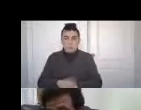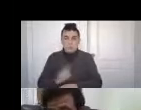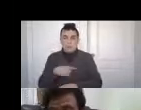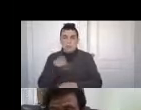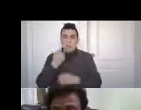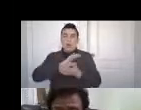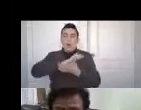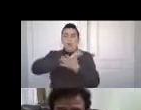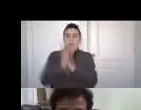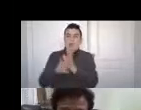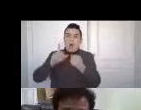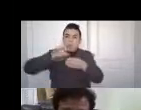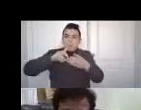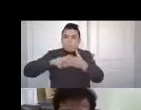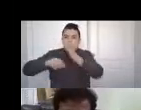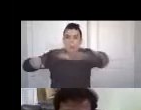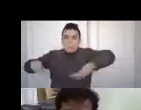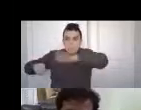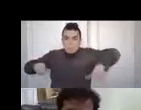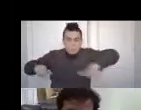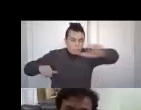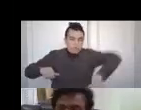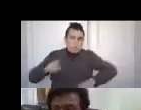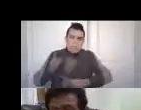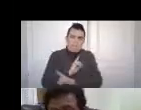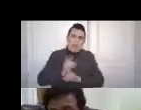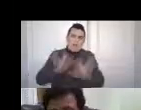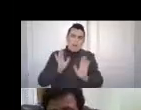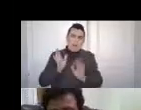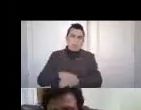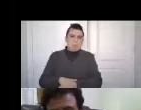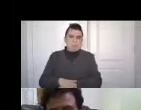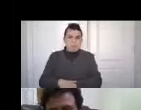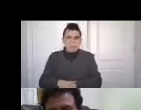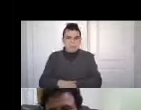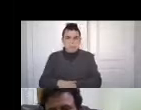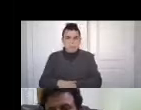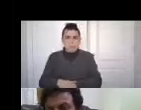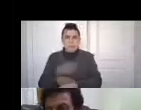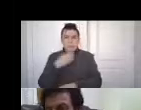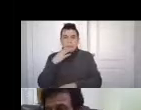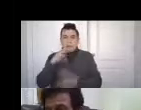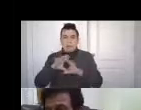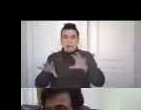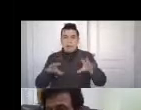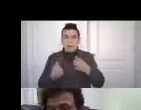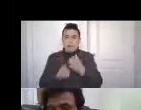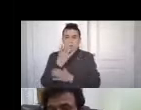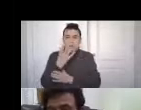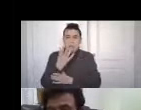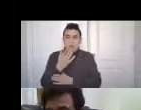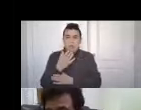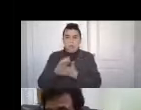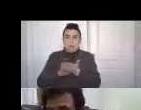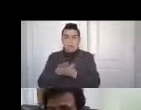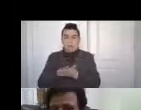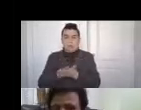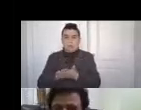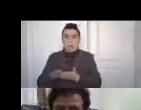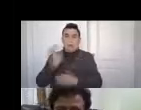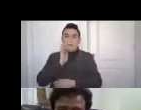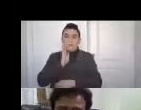alcohol, ¿cierto?, todos los lugares. Y han aparecido cosas nuevas, ¿cierto?, como por ejemplo los inodoros. En los inodoros,